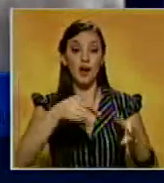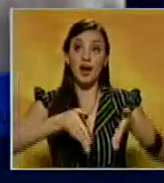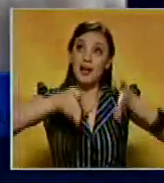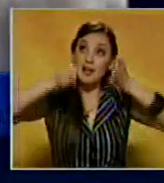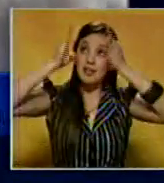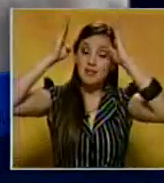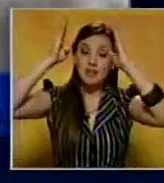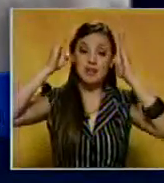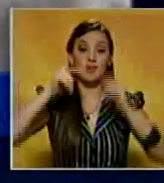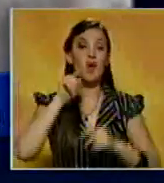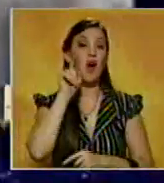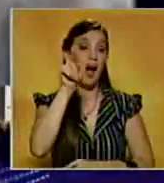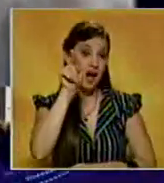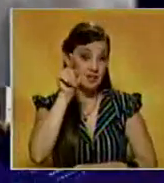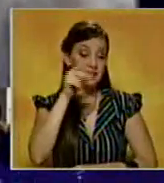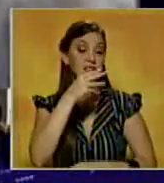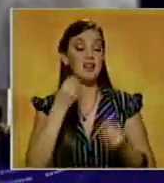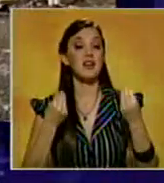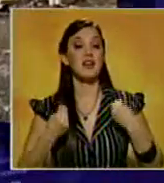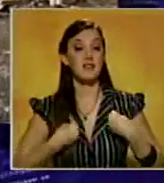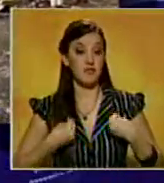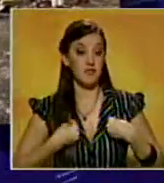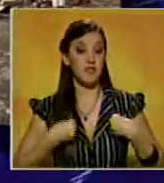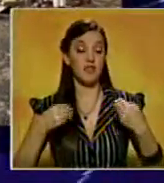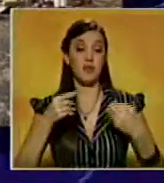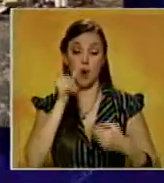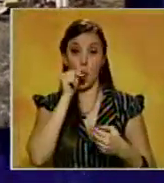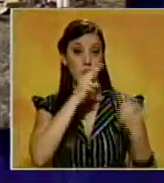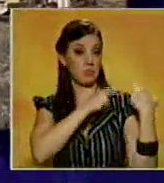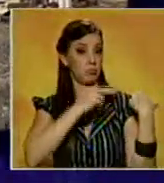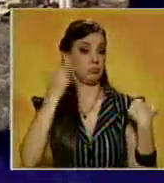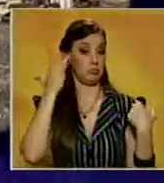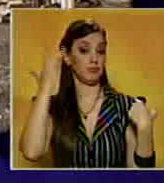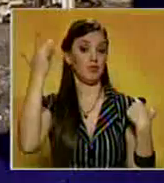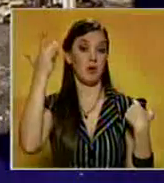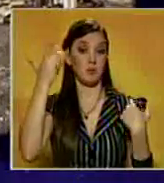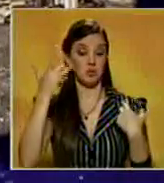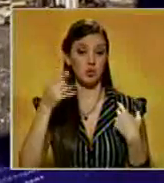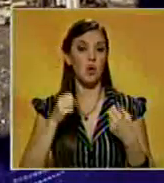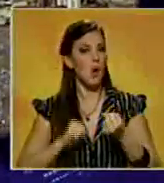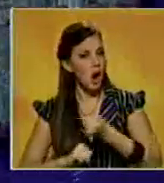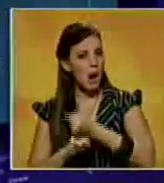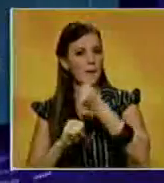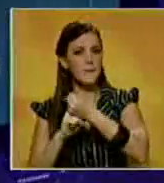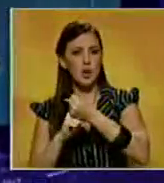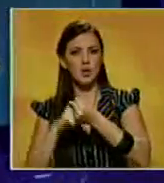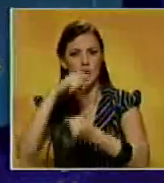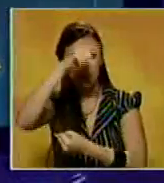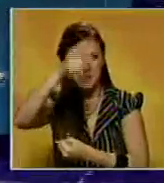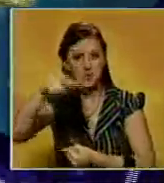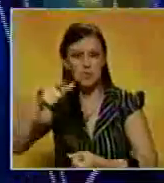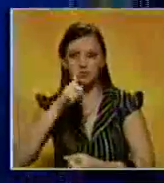edificio donde reside un dirigente tribal reconocido por su apoyo a los rebeldes hutíes.